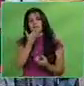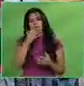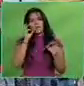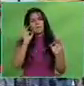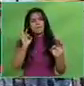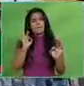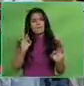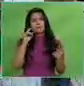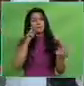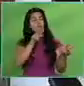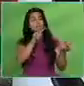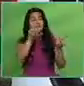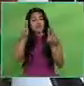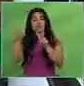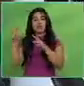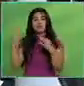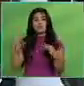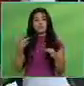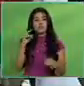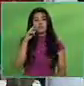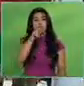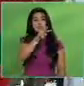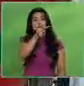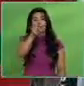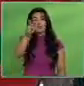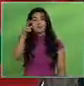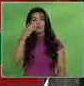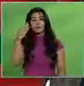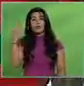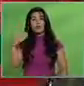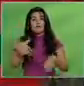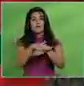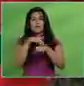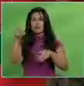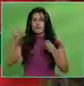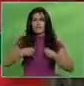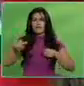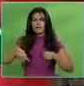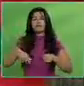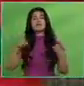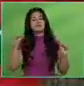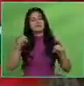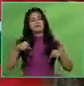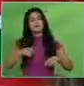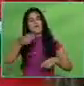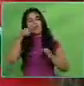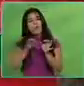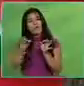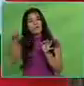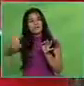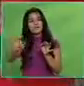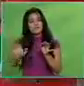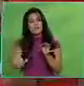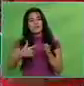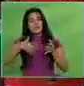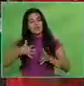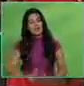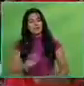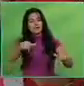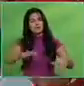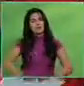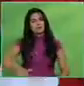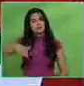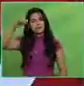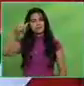espectacular por las vistas, ¿no? ¿Verdad? Gobernador, usted de aquí, ¿verdad? Sí, yo soy de este pueblo, sí, aquí nacimos, aquí nos